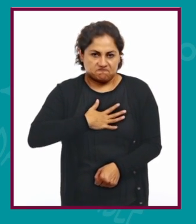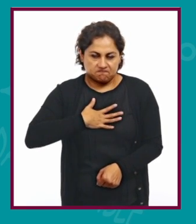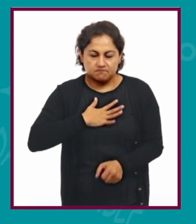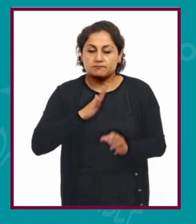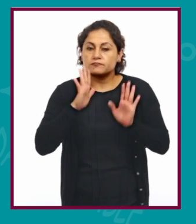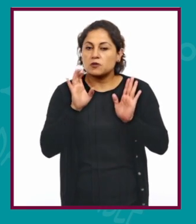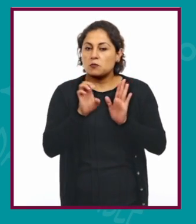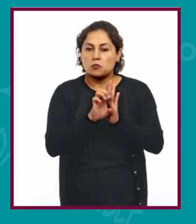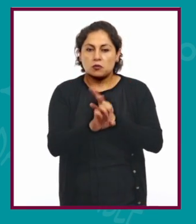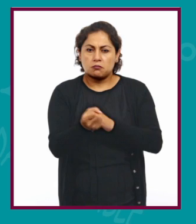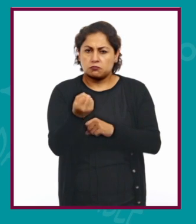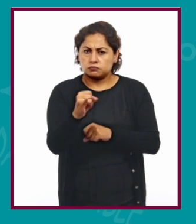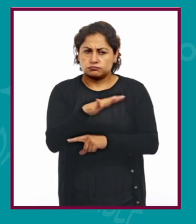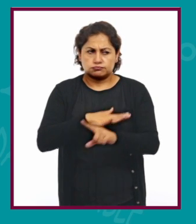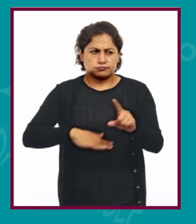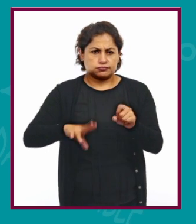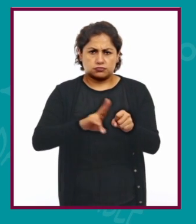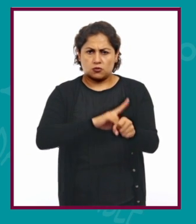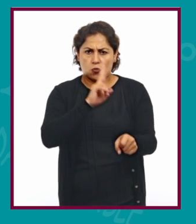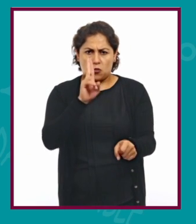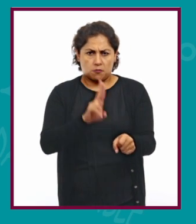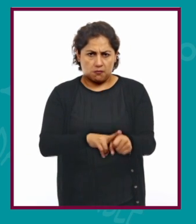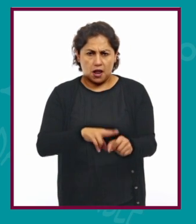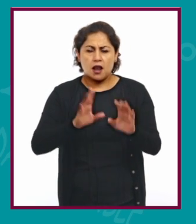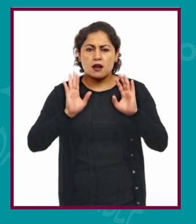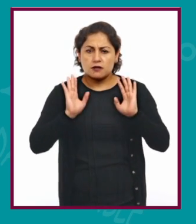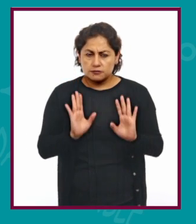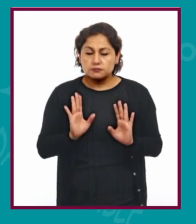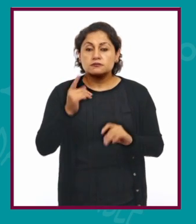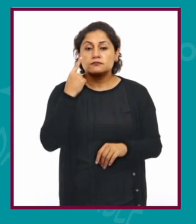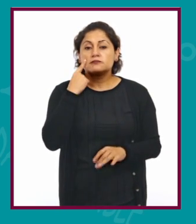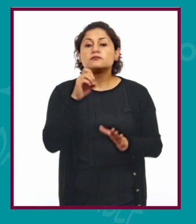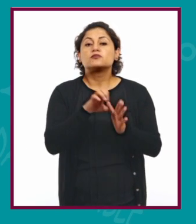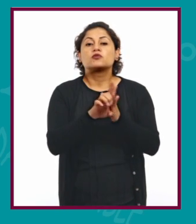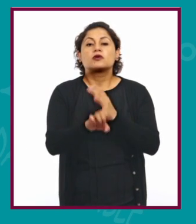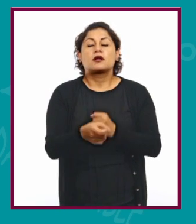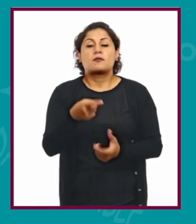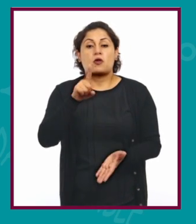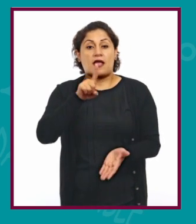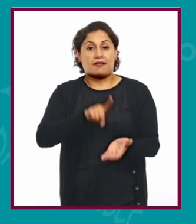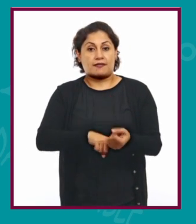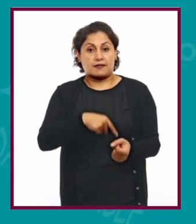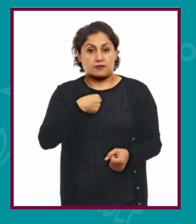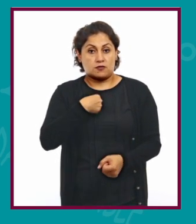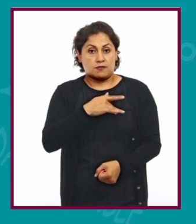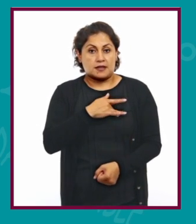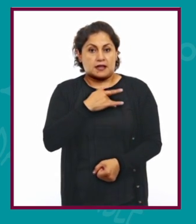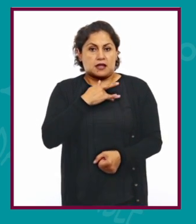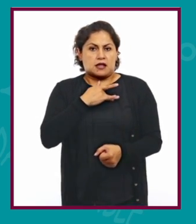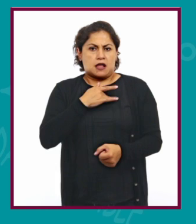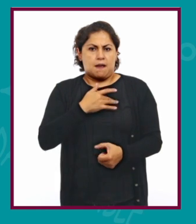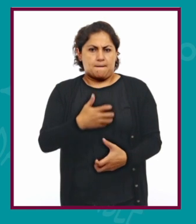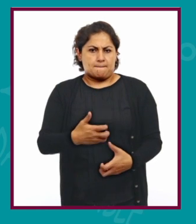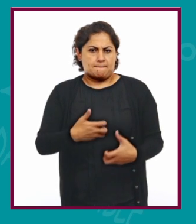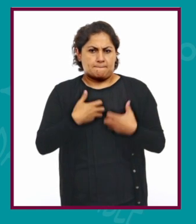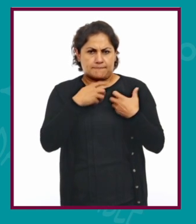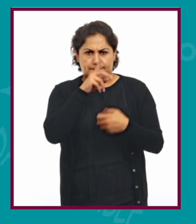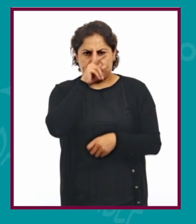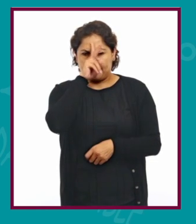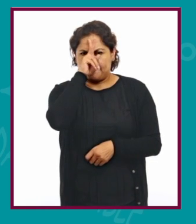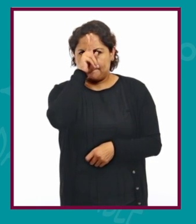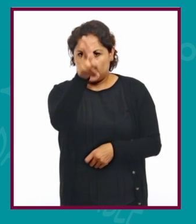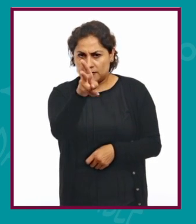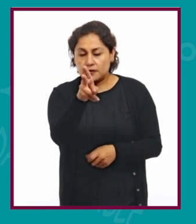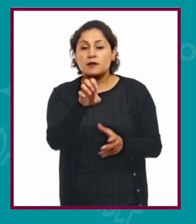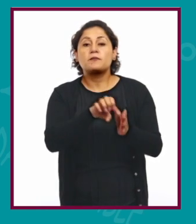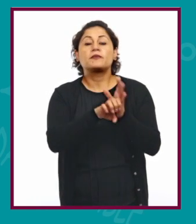ser, digamos, de una naturaleza violenta. En este sentido, quizás si hacemos un símil, podrían ser